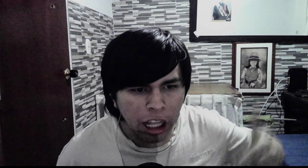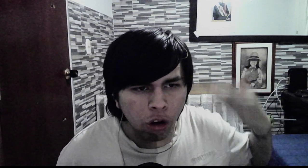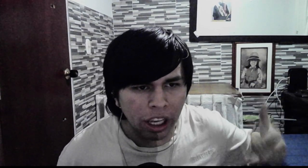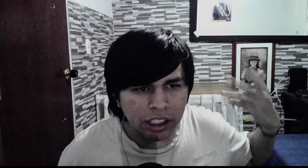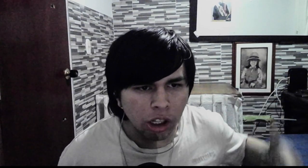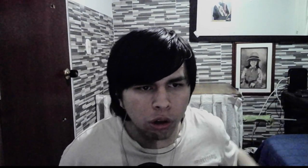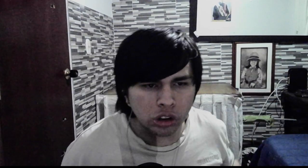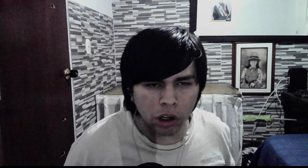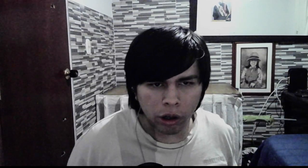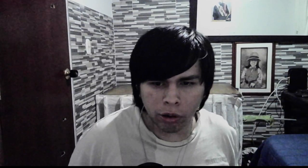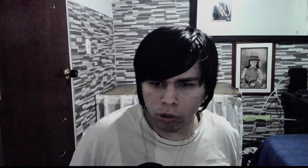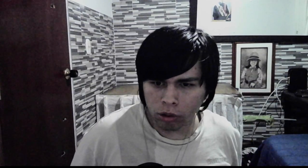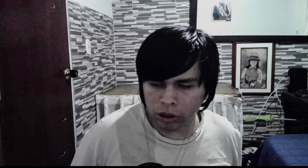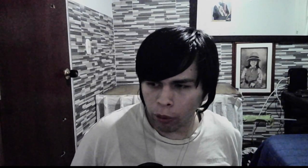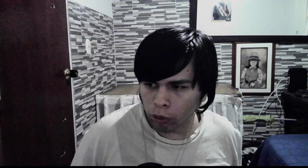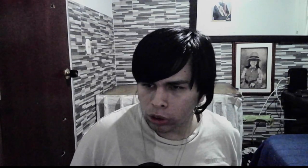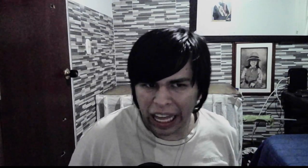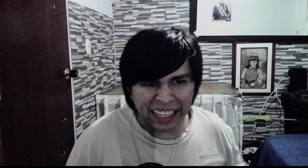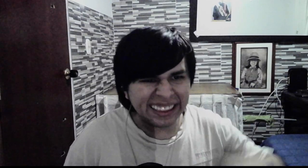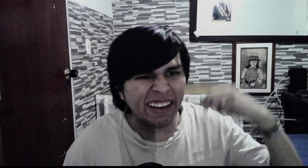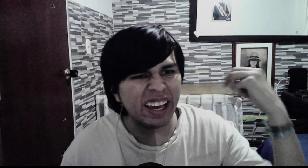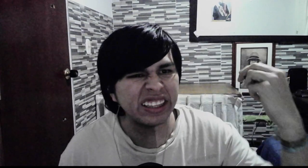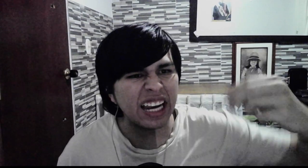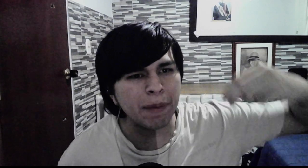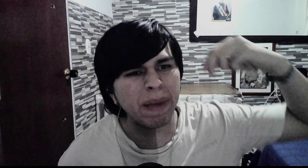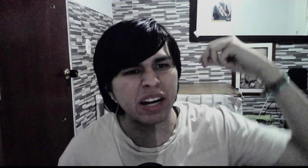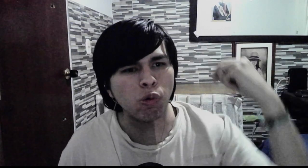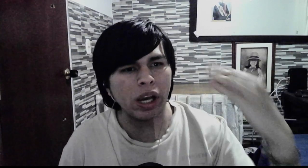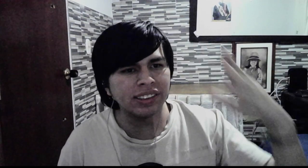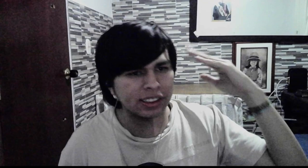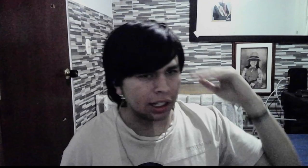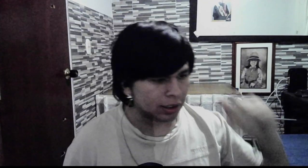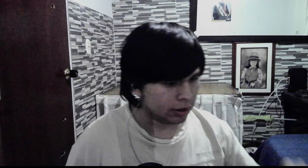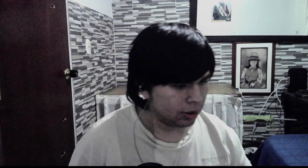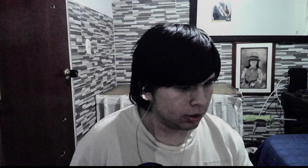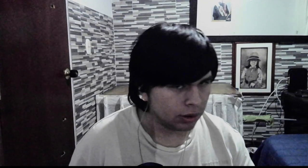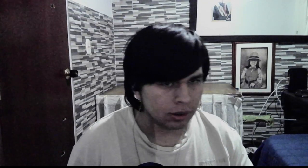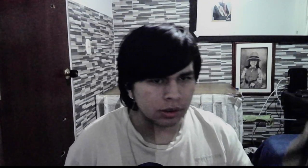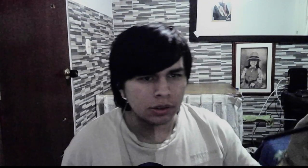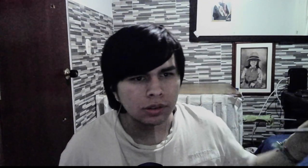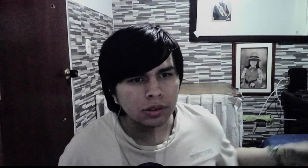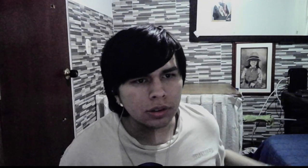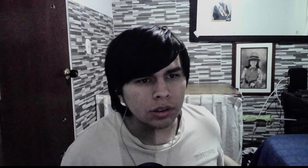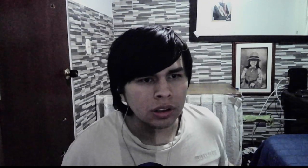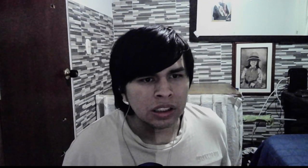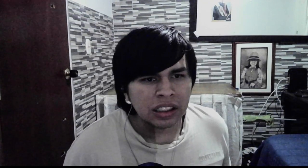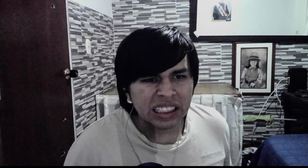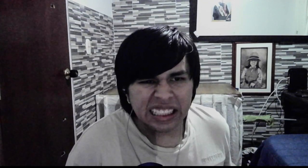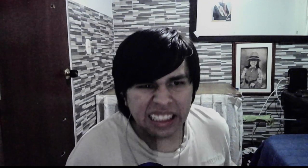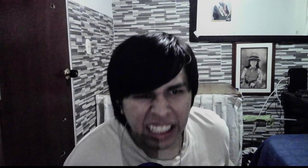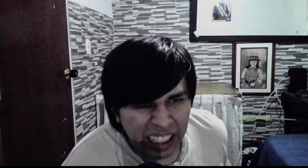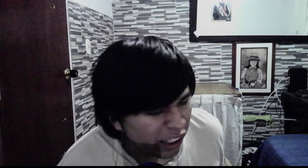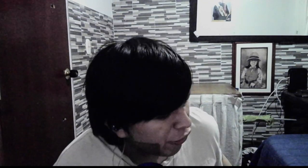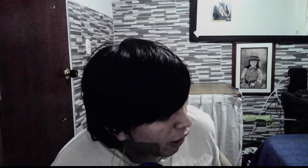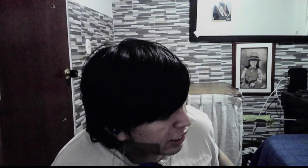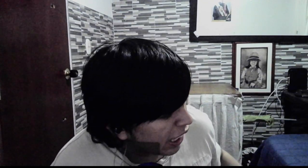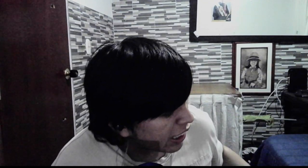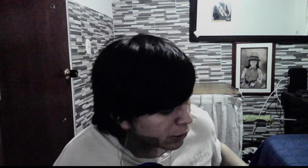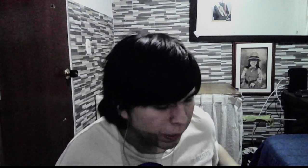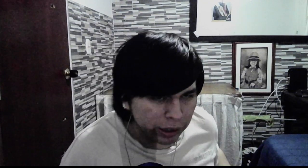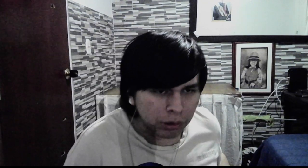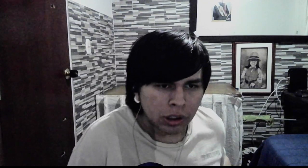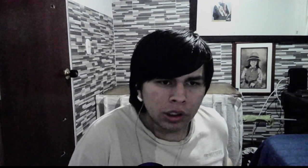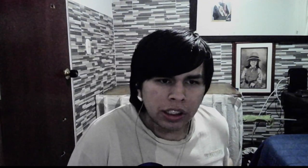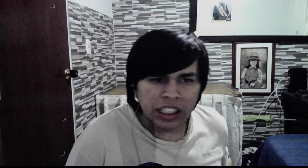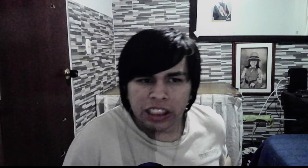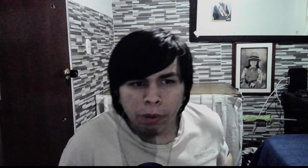después de lo que hizo el consejo de de Bogotá debe de tener vergüenza Qué falta de